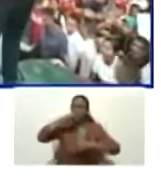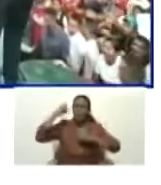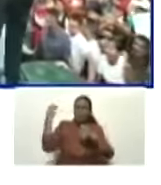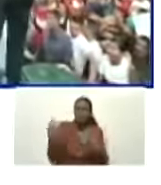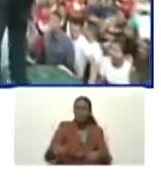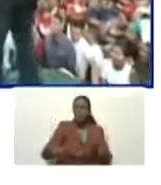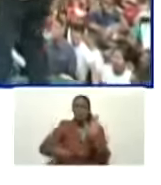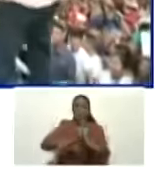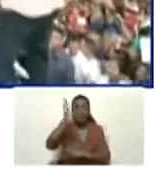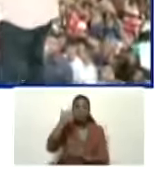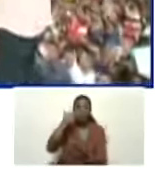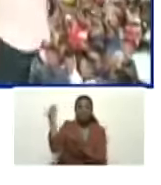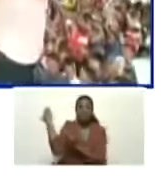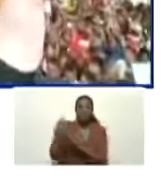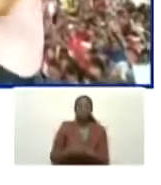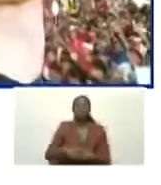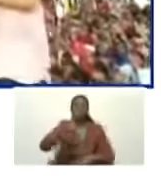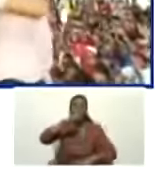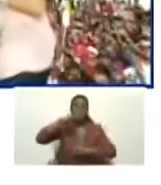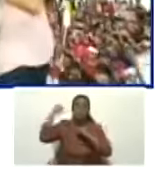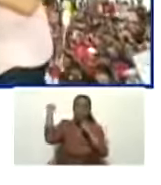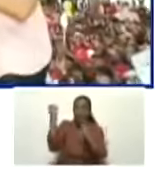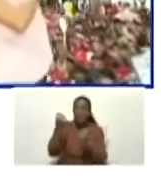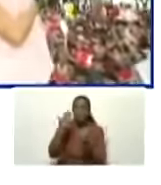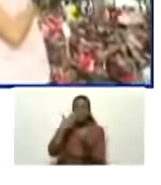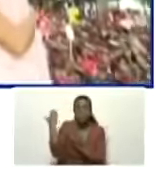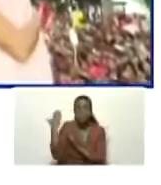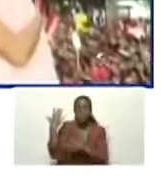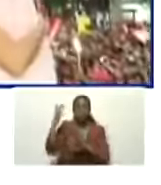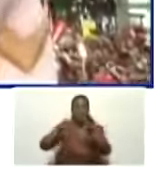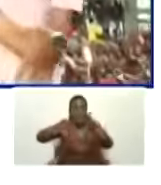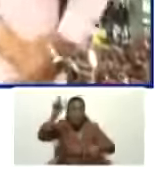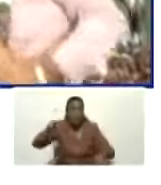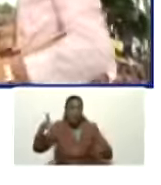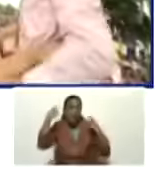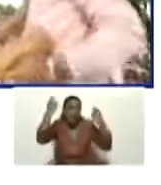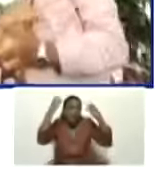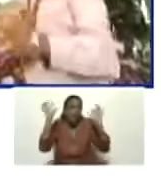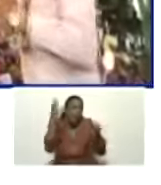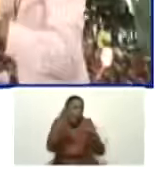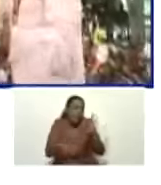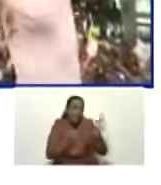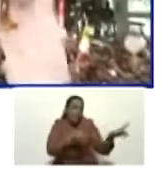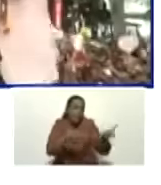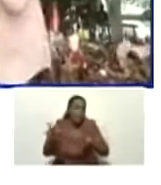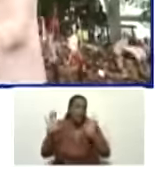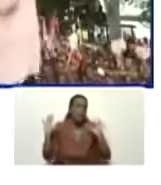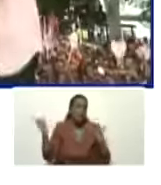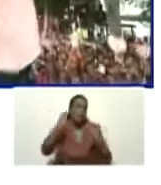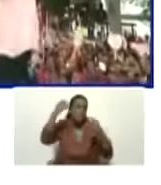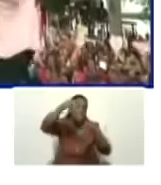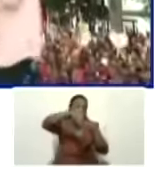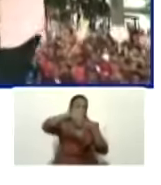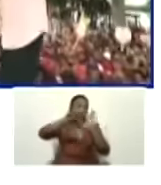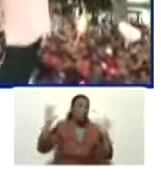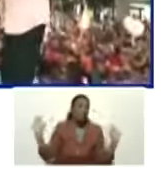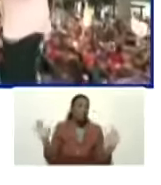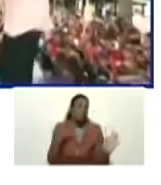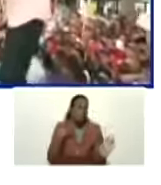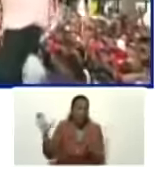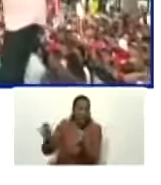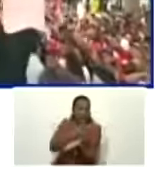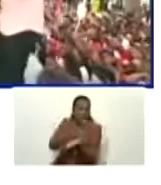es para adelante. Que Maduro. Ahí está la canción de la campaña, pues. Ahí está la